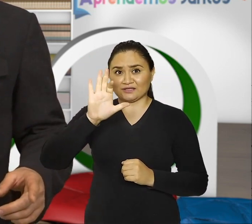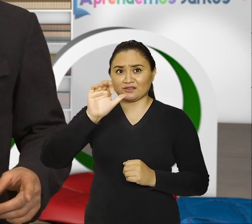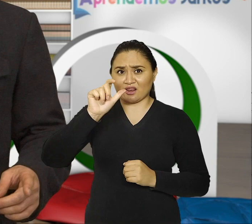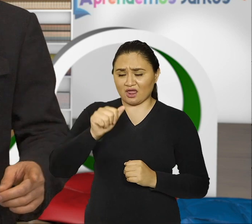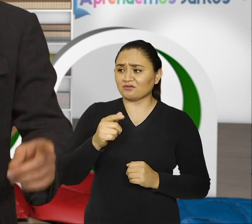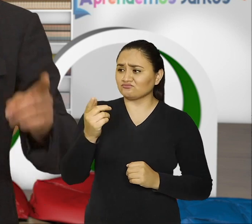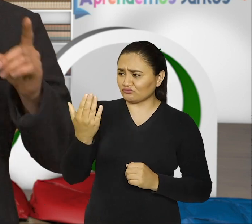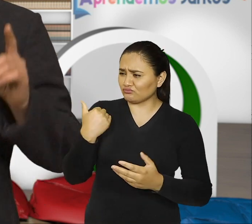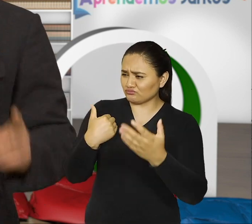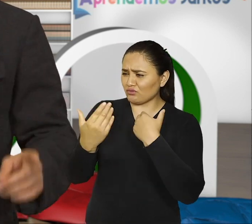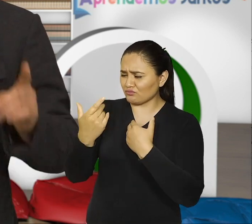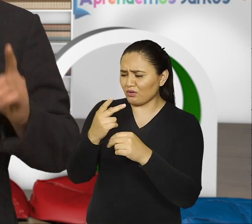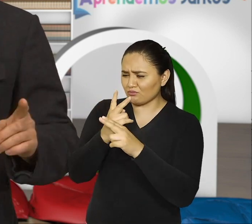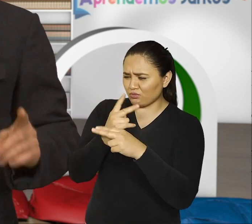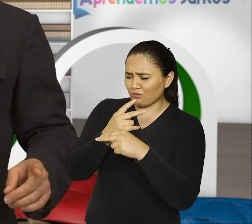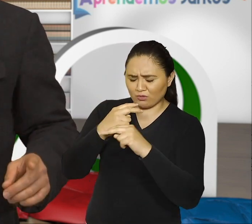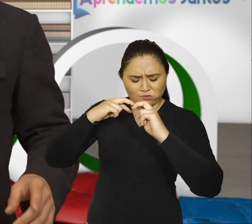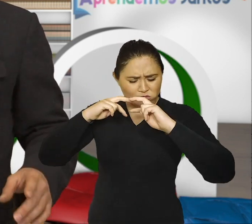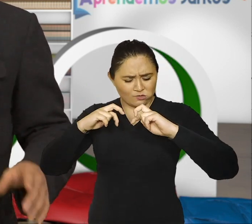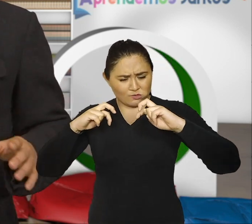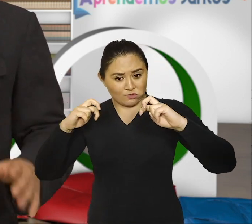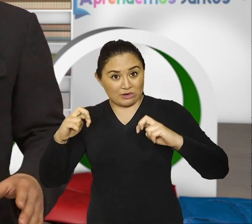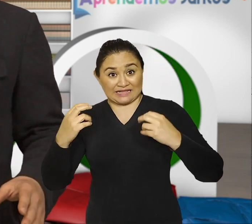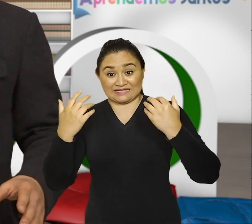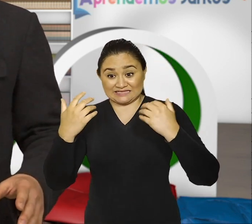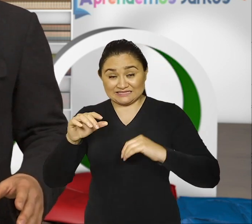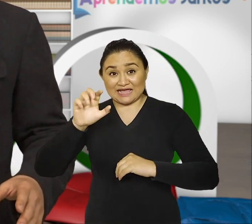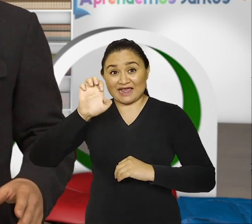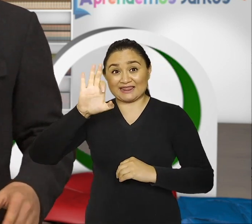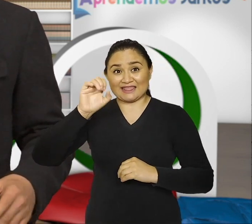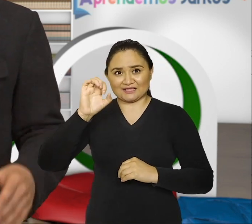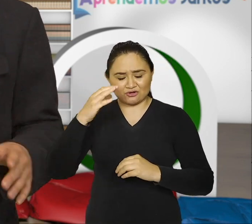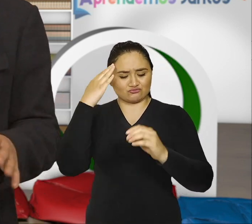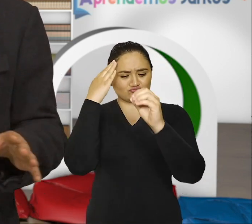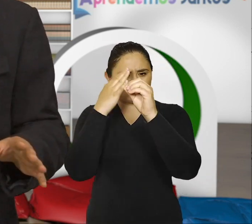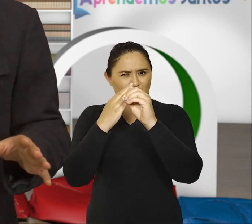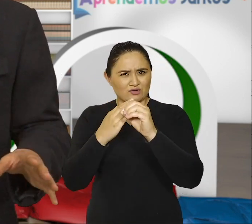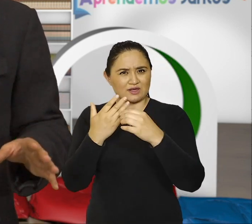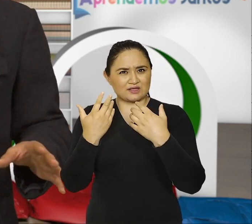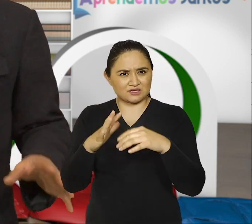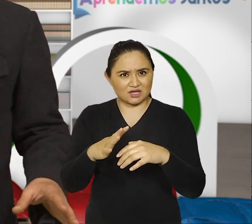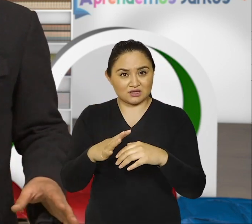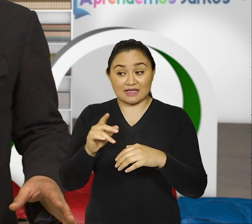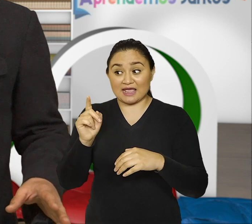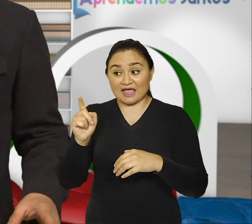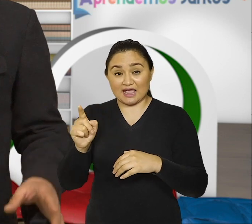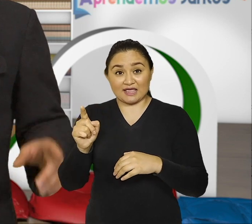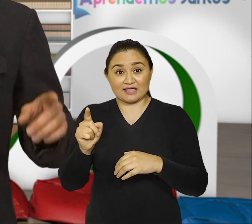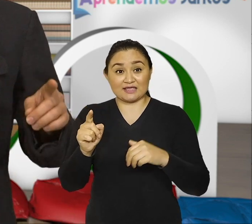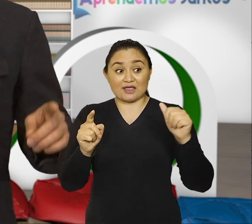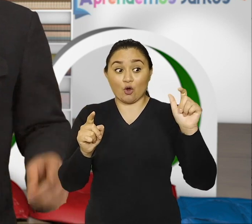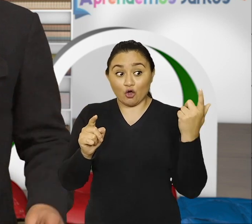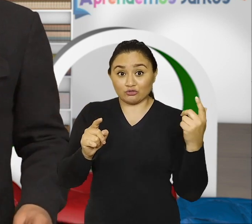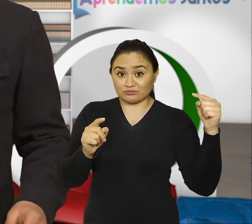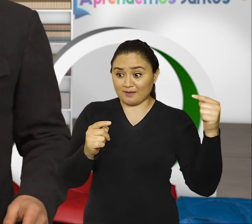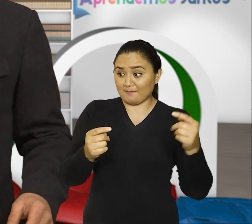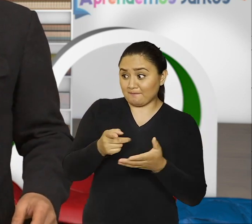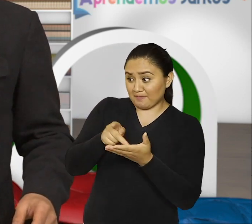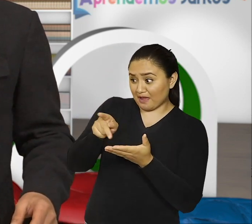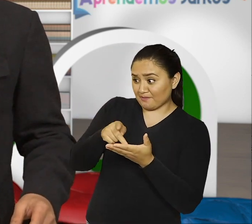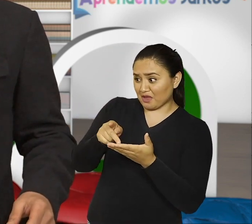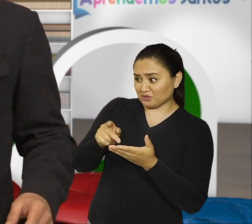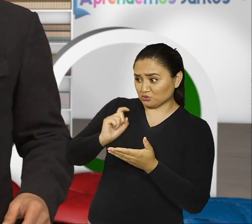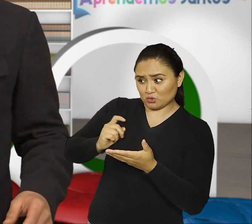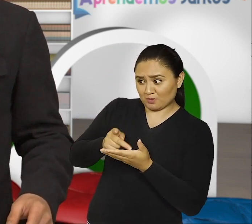Edison, Tesla le proporcionó diversas y lucrativas nuevas patentes. Cuando Tesla alcanzó sus objetivos, Edison se negó a pagarle